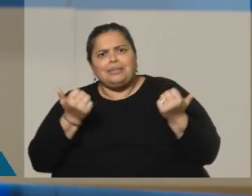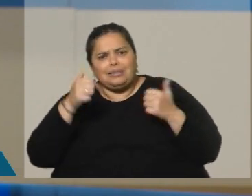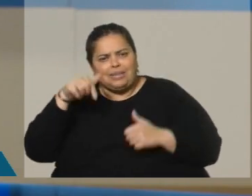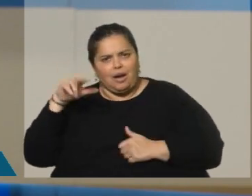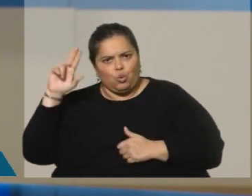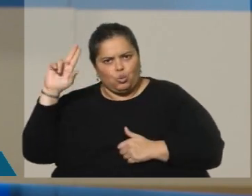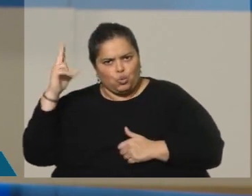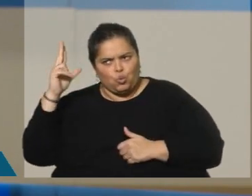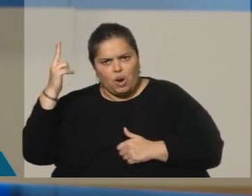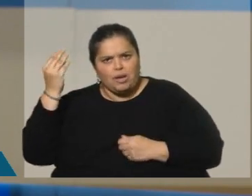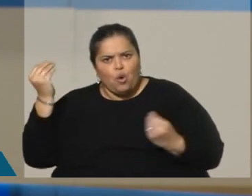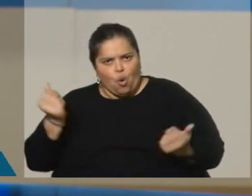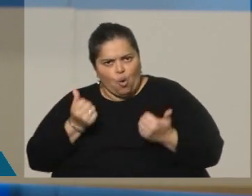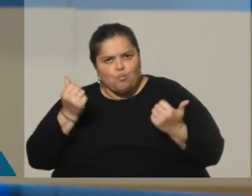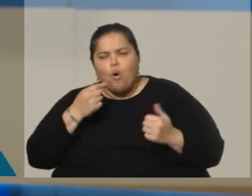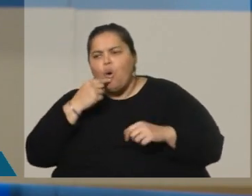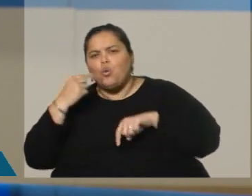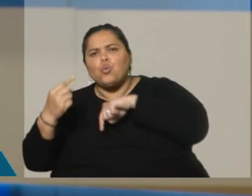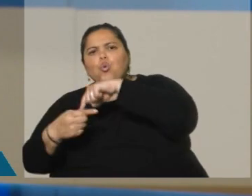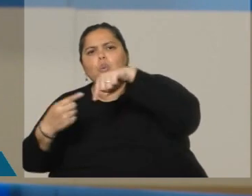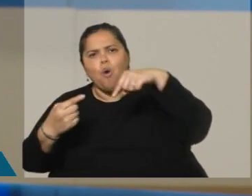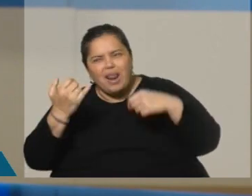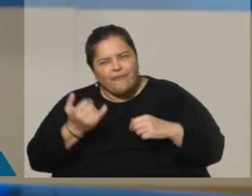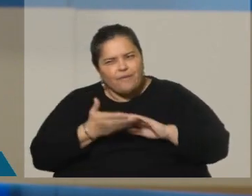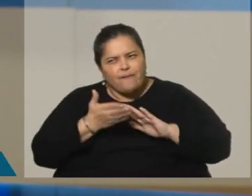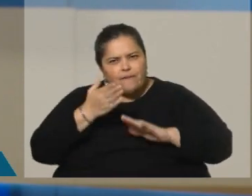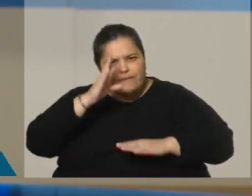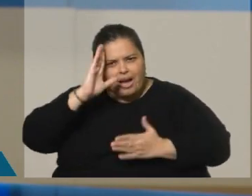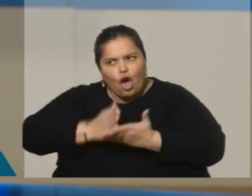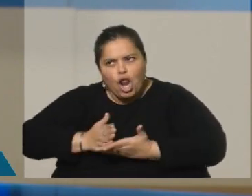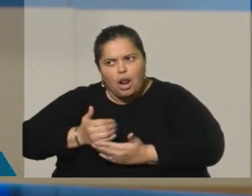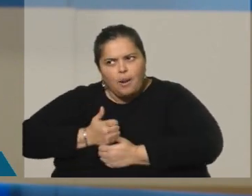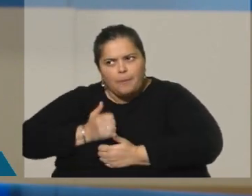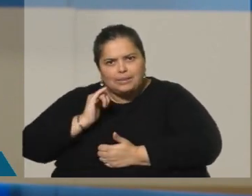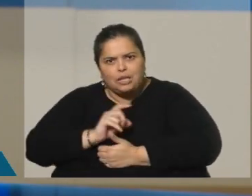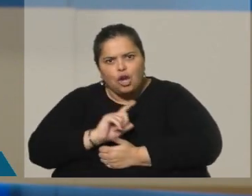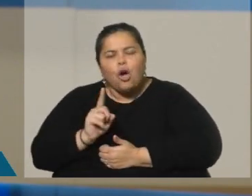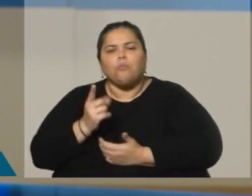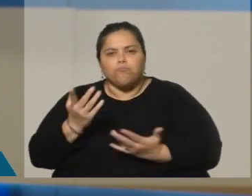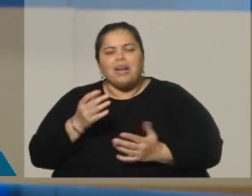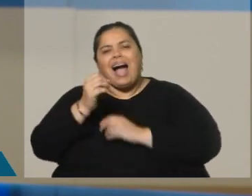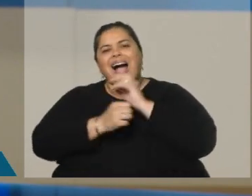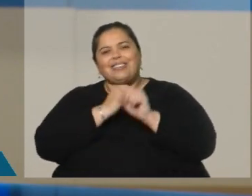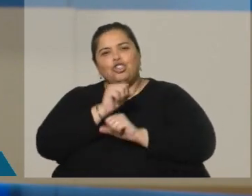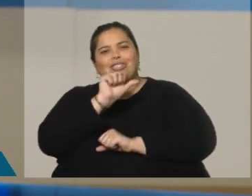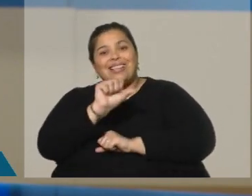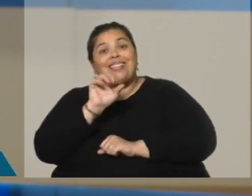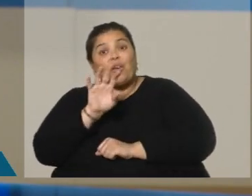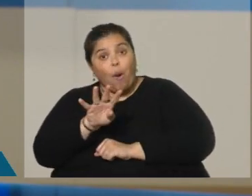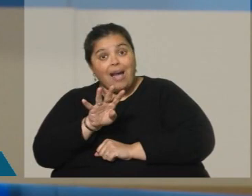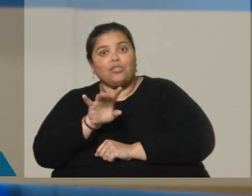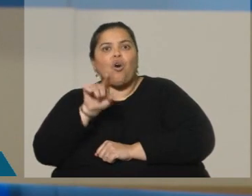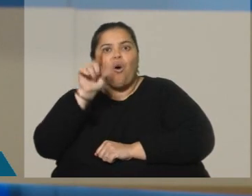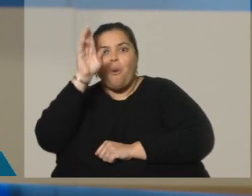preguntabas los rumores de golpe de estado el año 64 ya se manejaba la posibilidad que